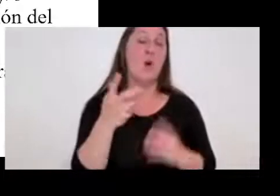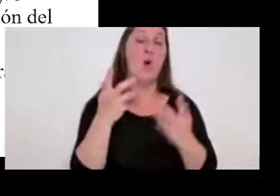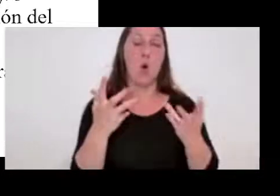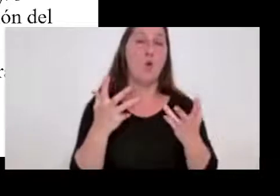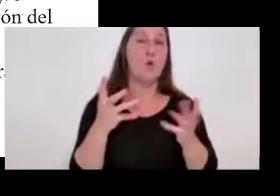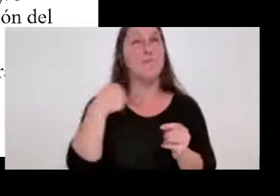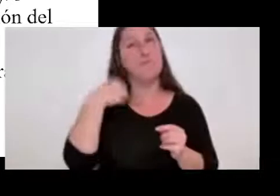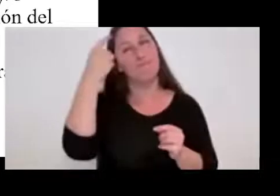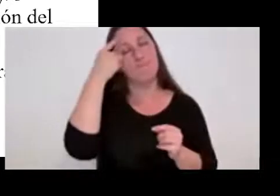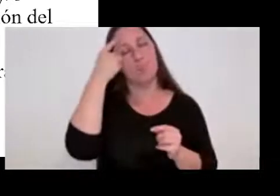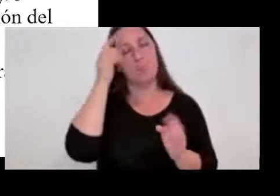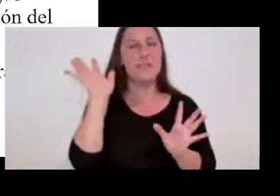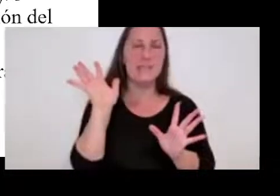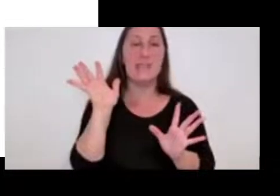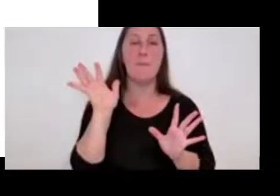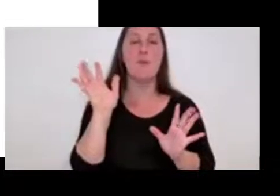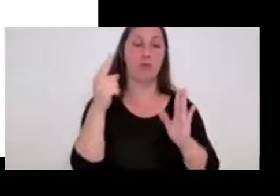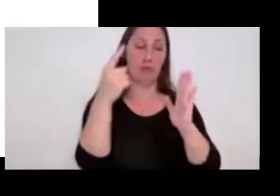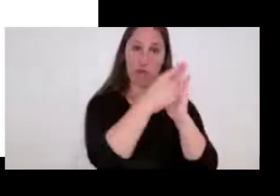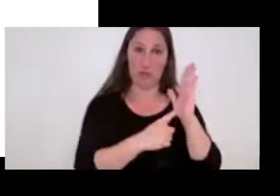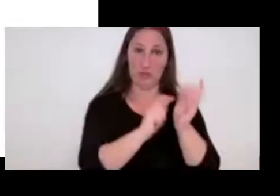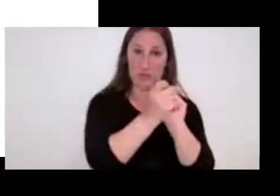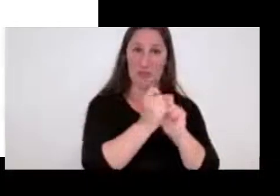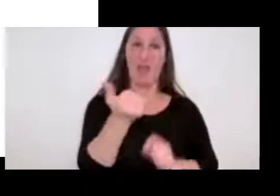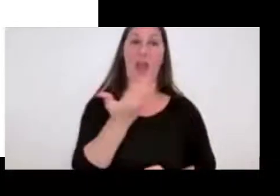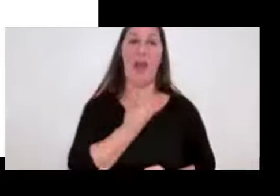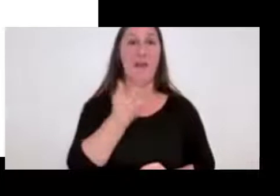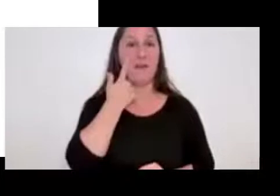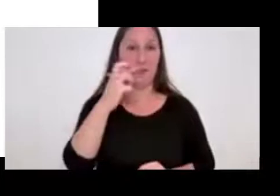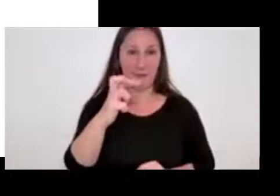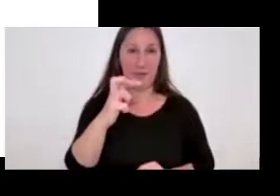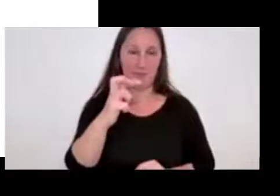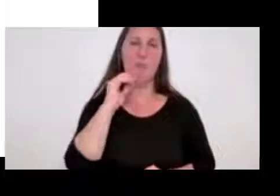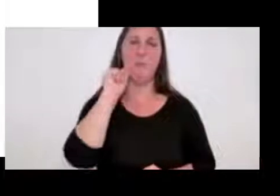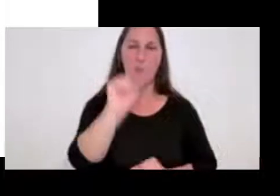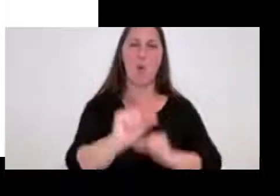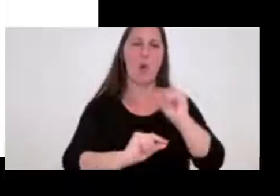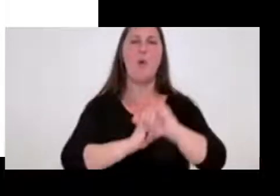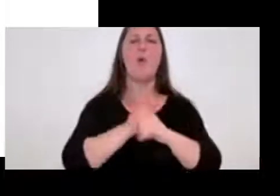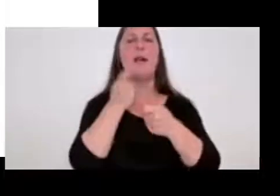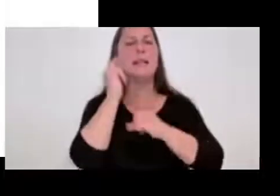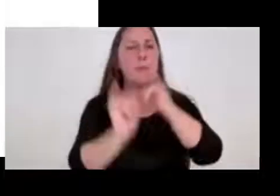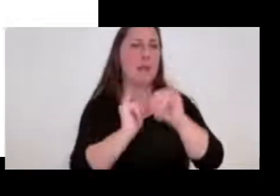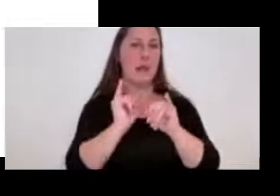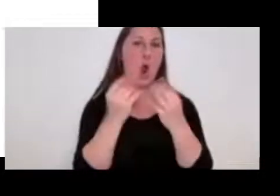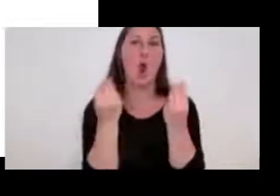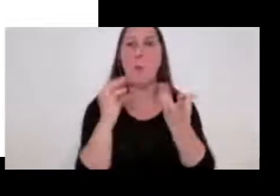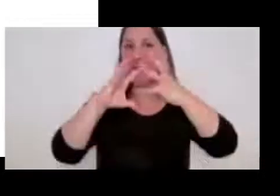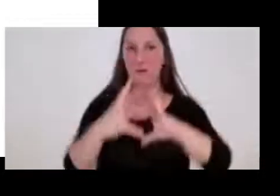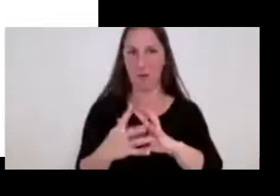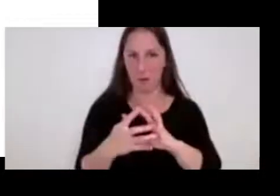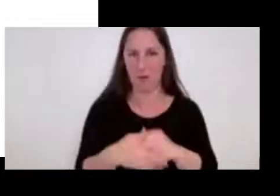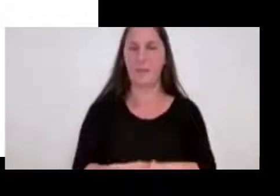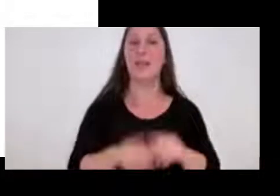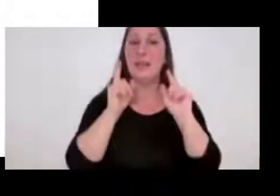presumimos que la reglamentación de AFIP echará más luz sobre la aplicación de esta cuestión. Por otra parte, en